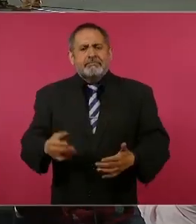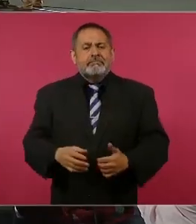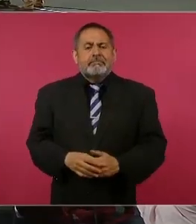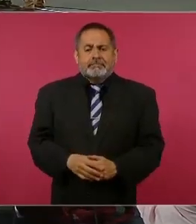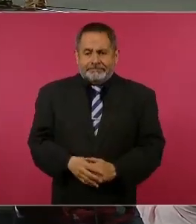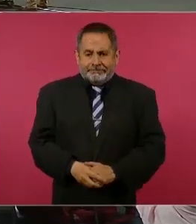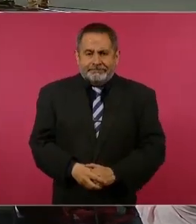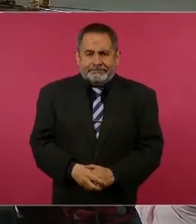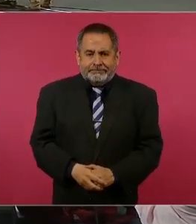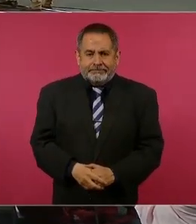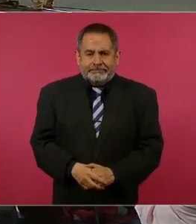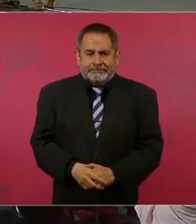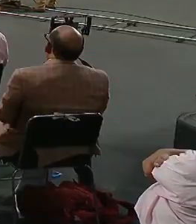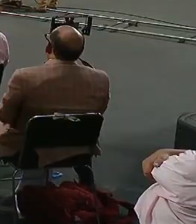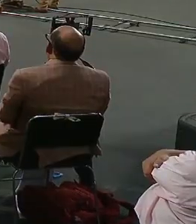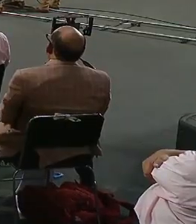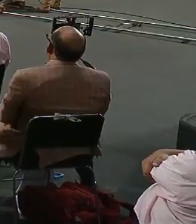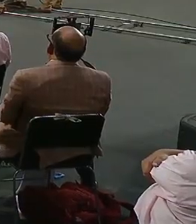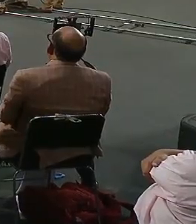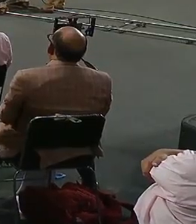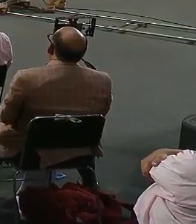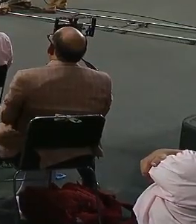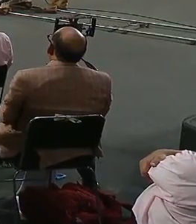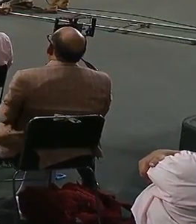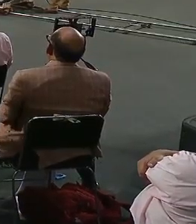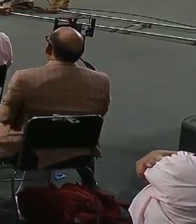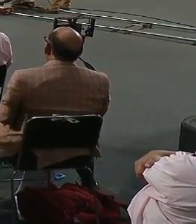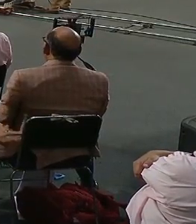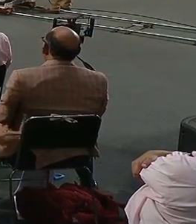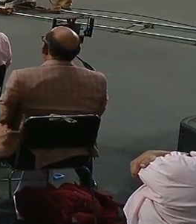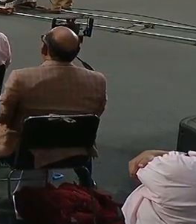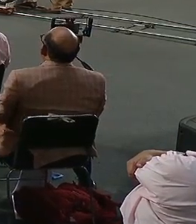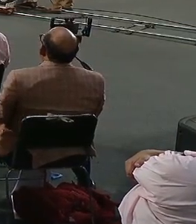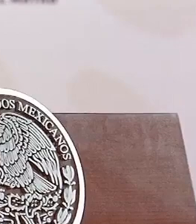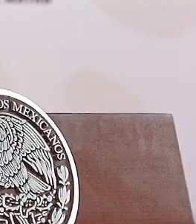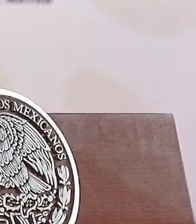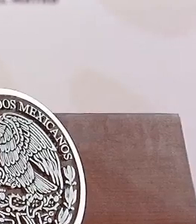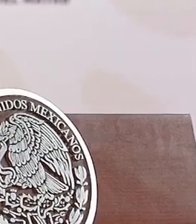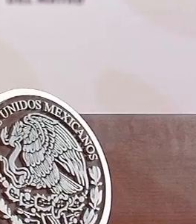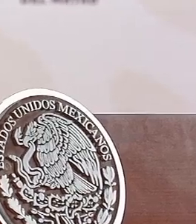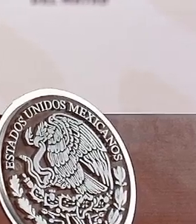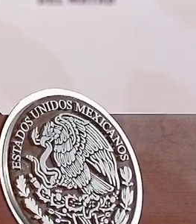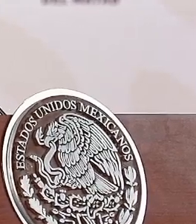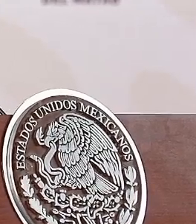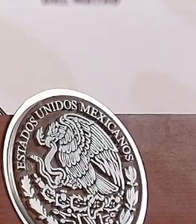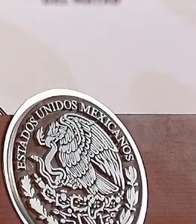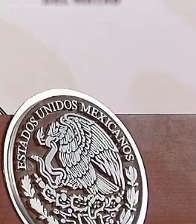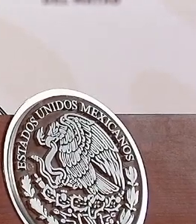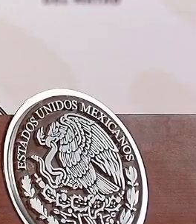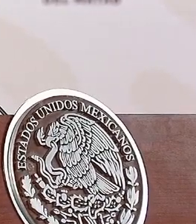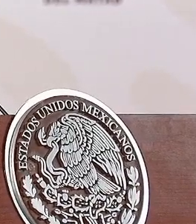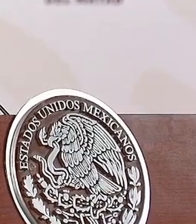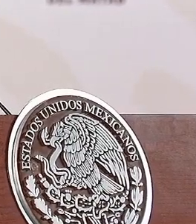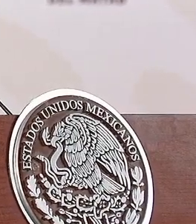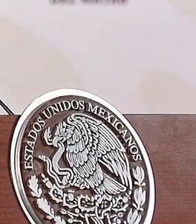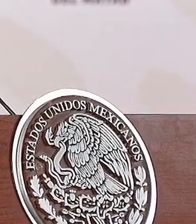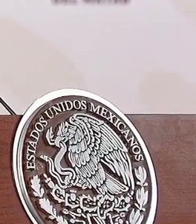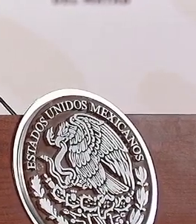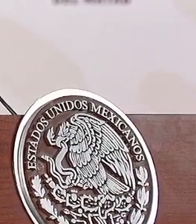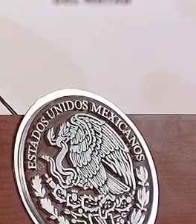y fuerte, pero una oposición seria, responsable,